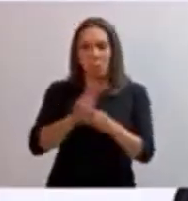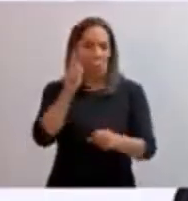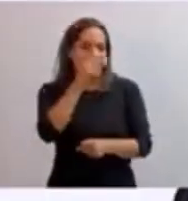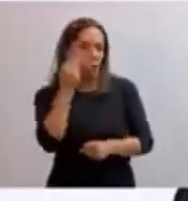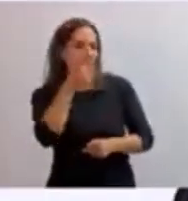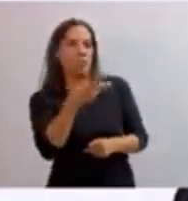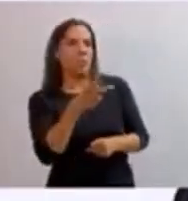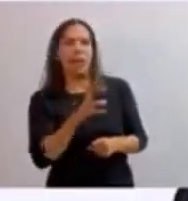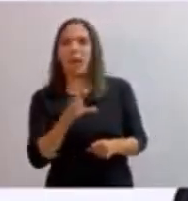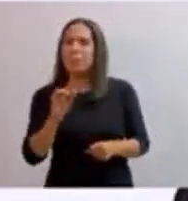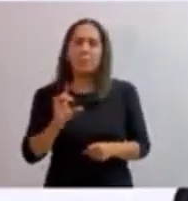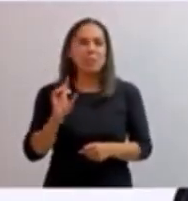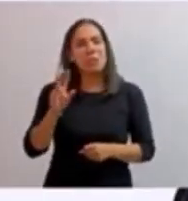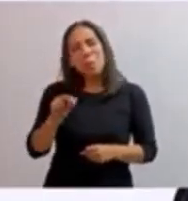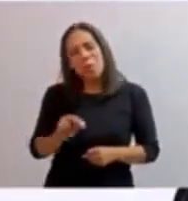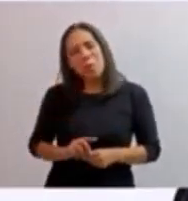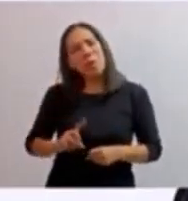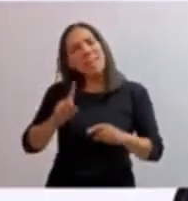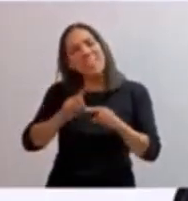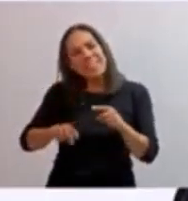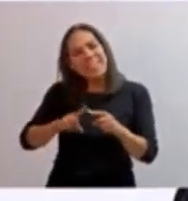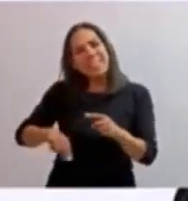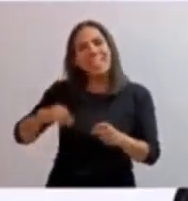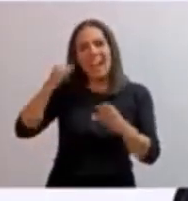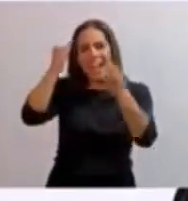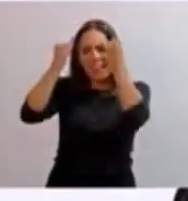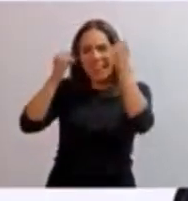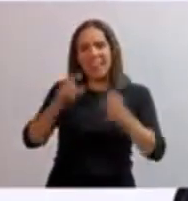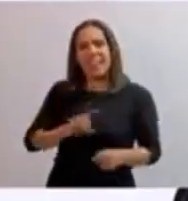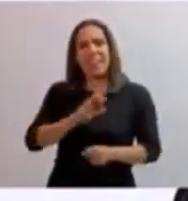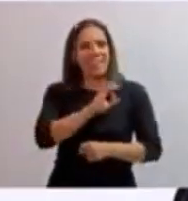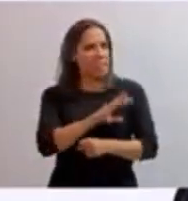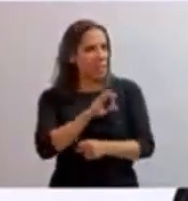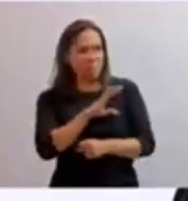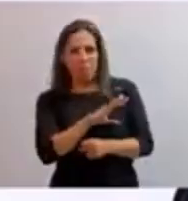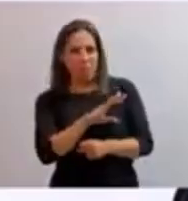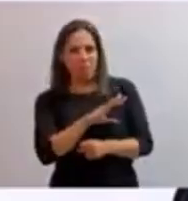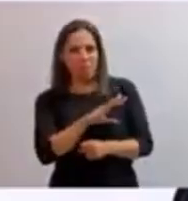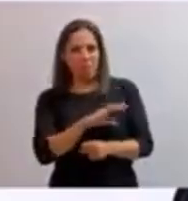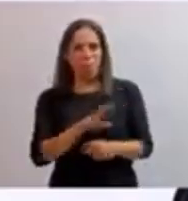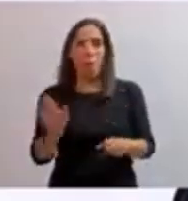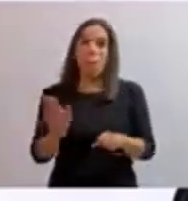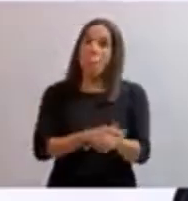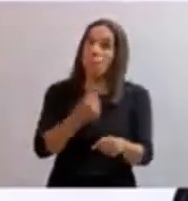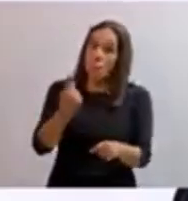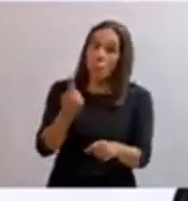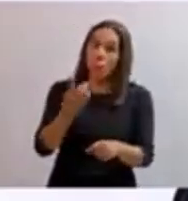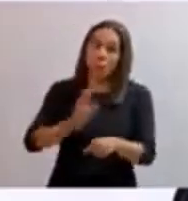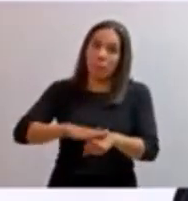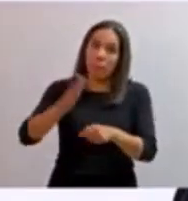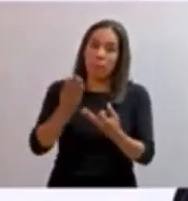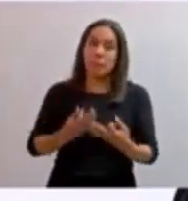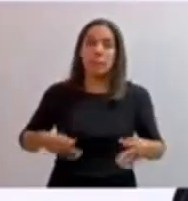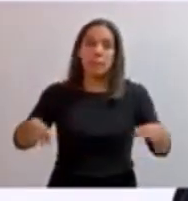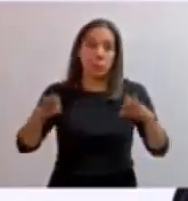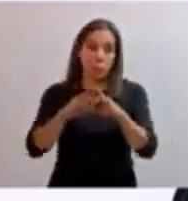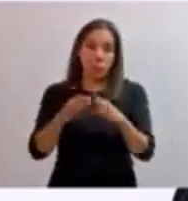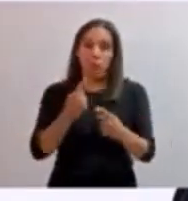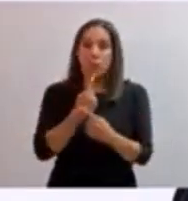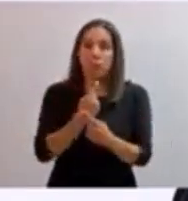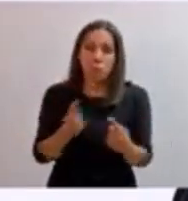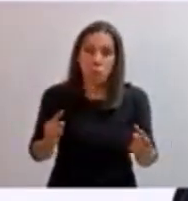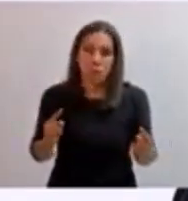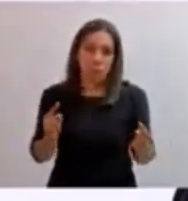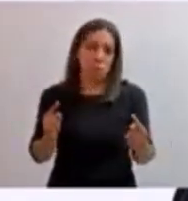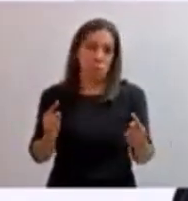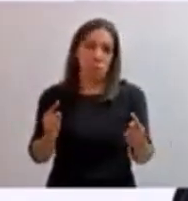qué necesitamos para que estos pequeños tengan la mejor oportunidad de aprendizaje y de luego pues irse construyendo